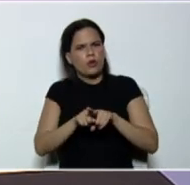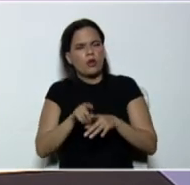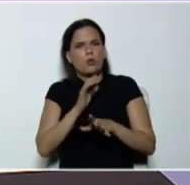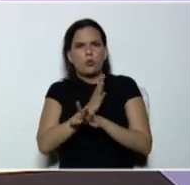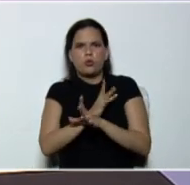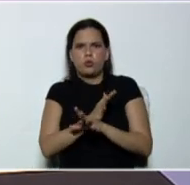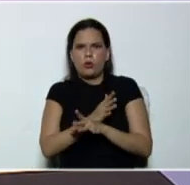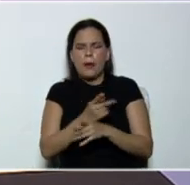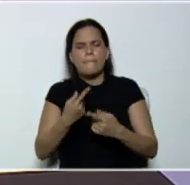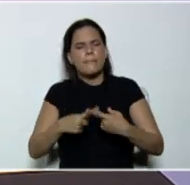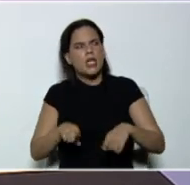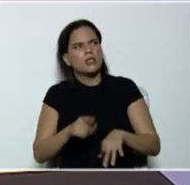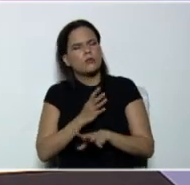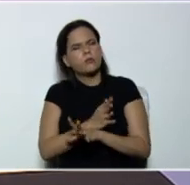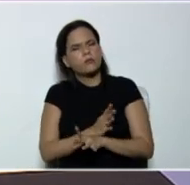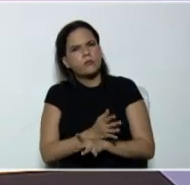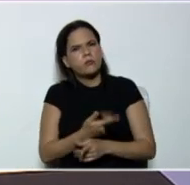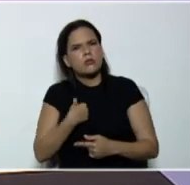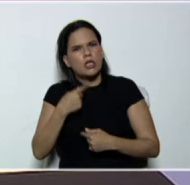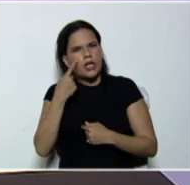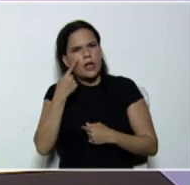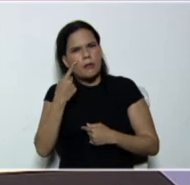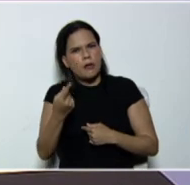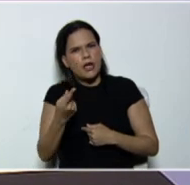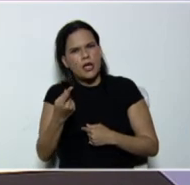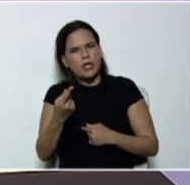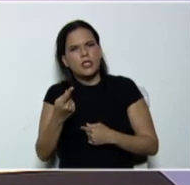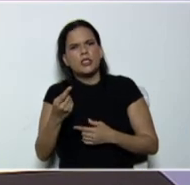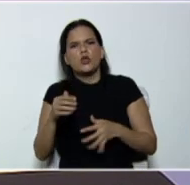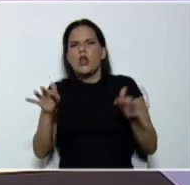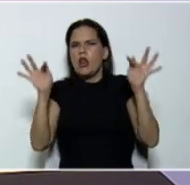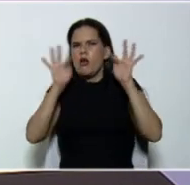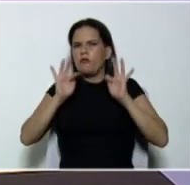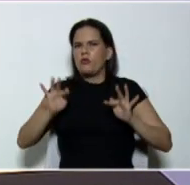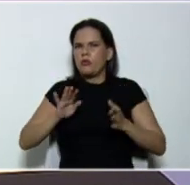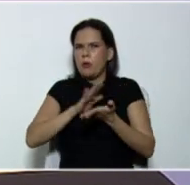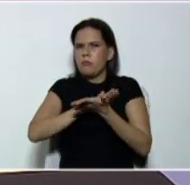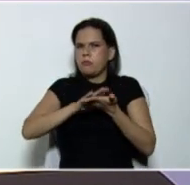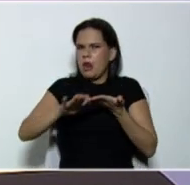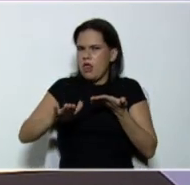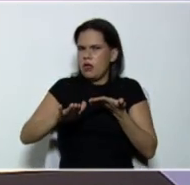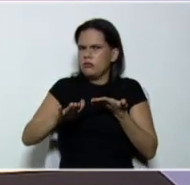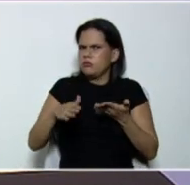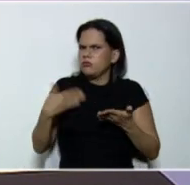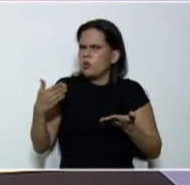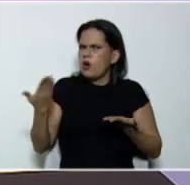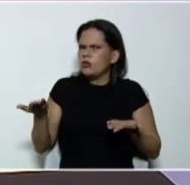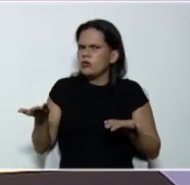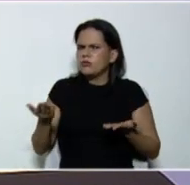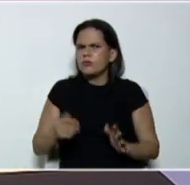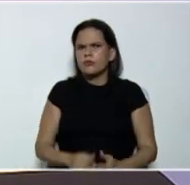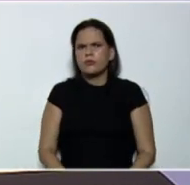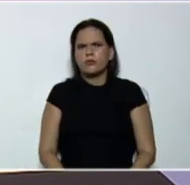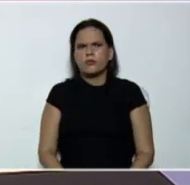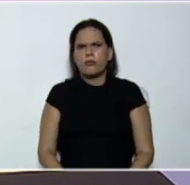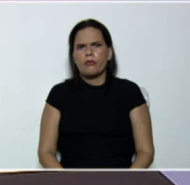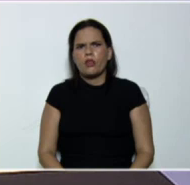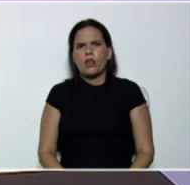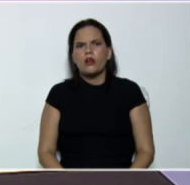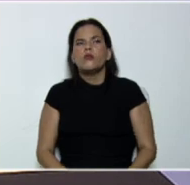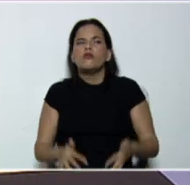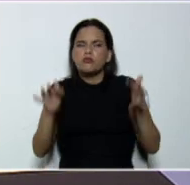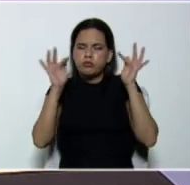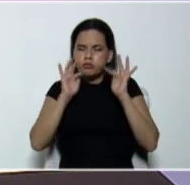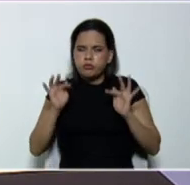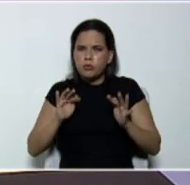juego. Pero este juego tiene que ver con los polígonos. ¿Cuáles son? Los polígonos. Los polígonos son figuras